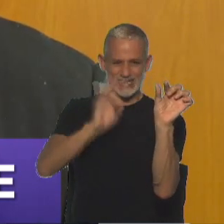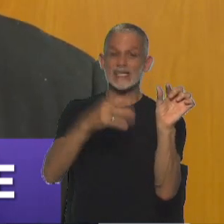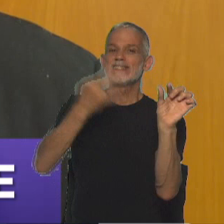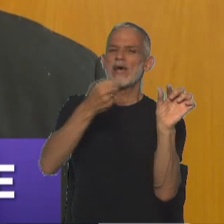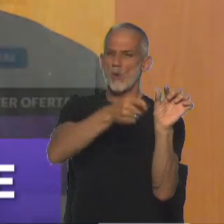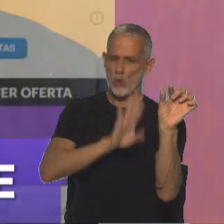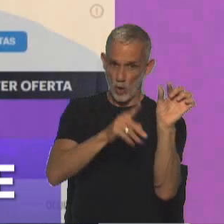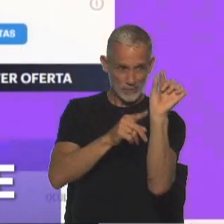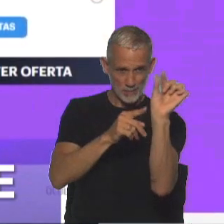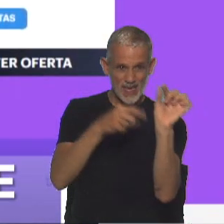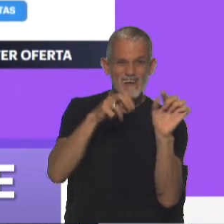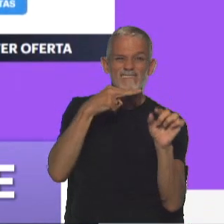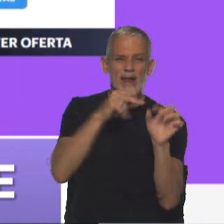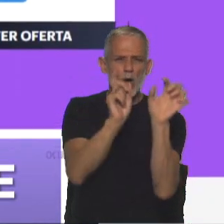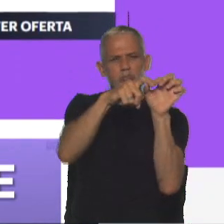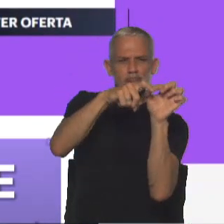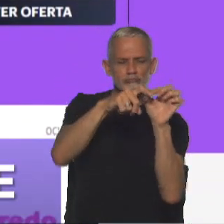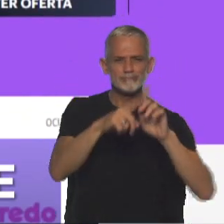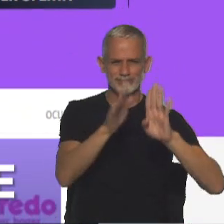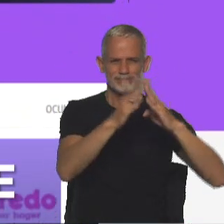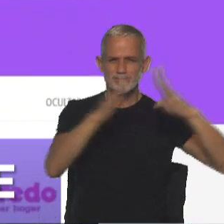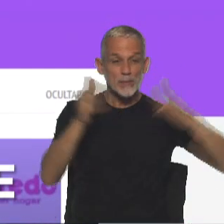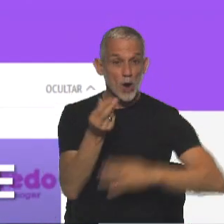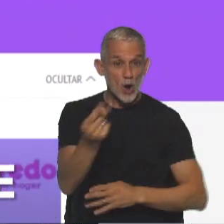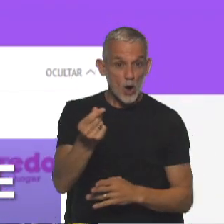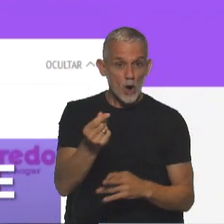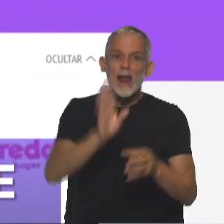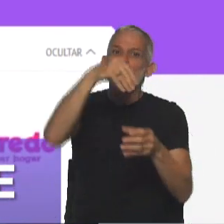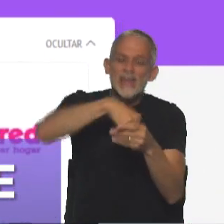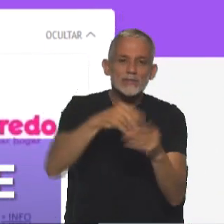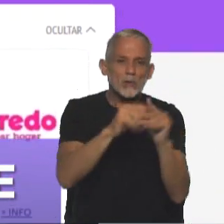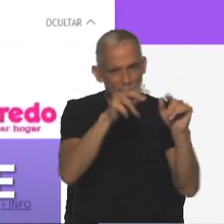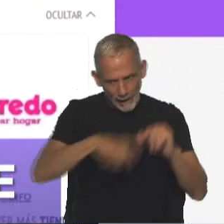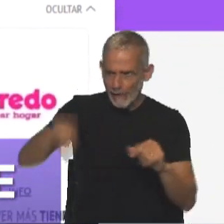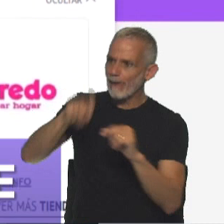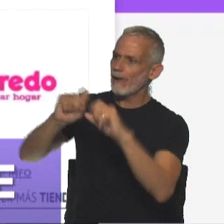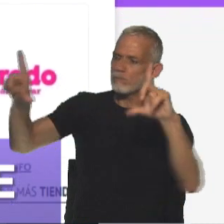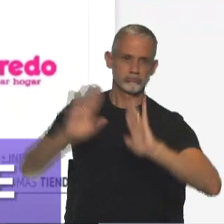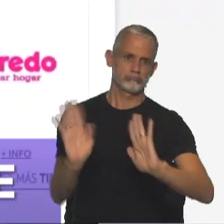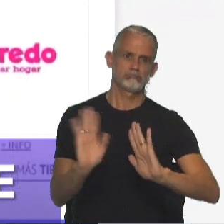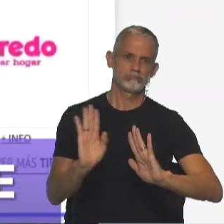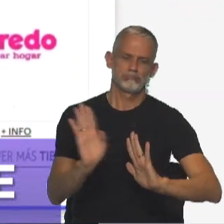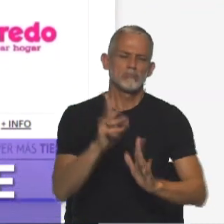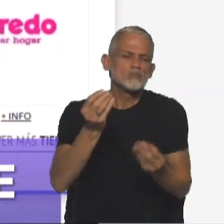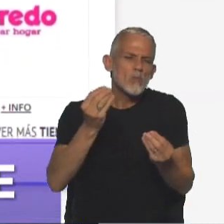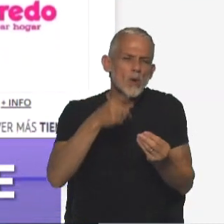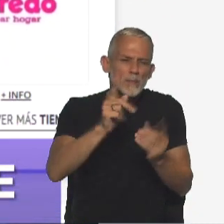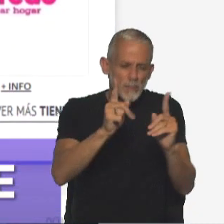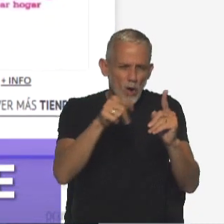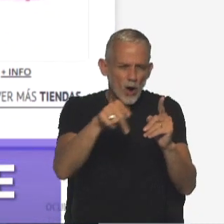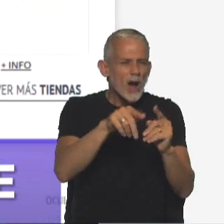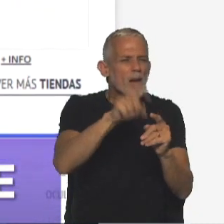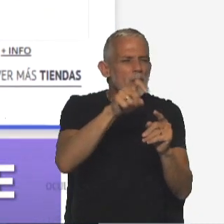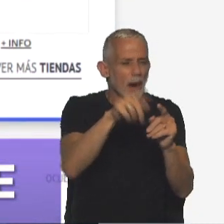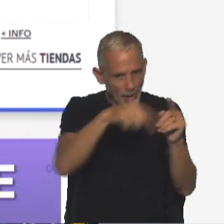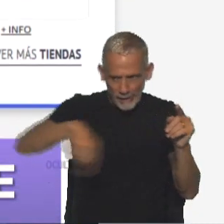seguro. También todo lo que son las compras, hacerlas dentro de la plataforma de compra. ¿Por qué? Porque si uno